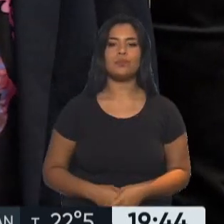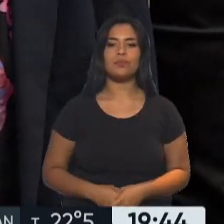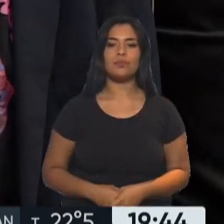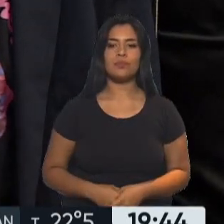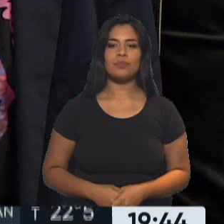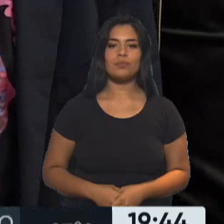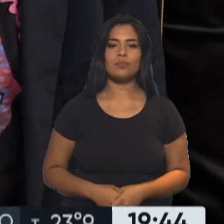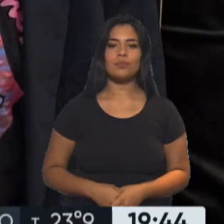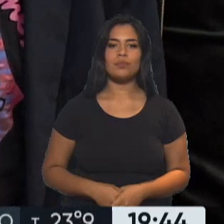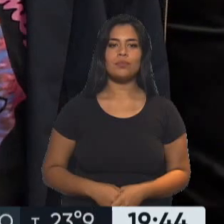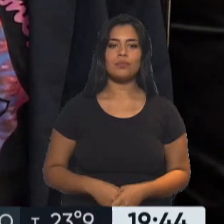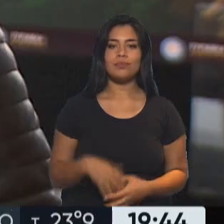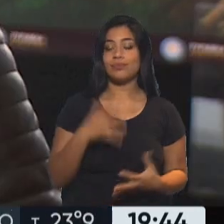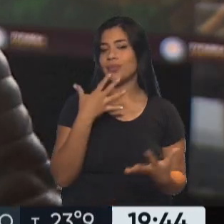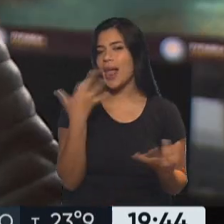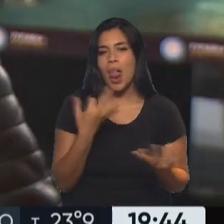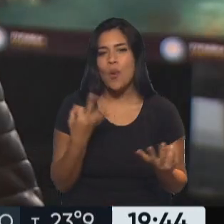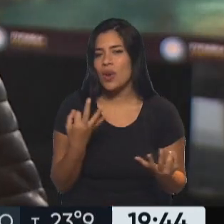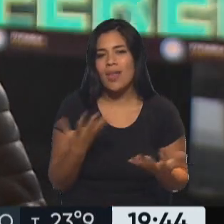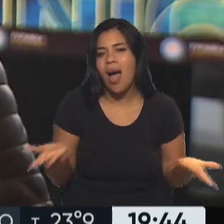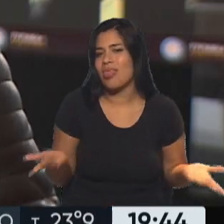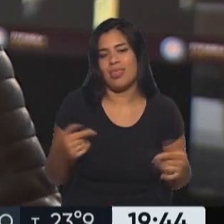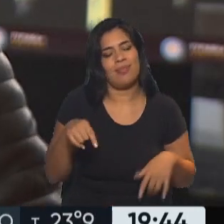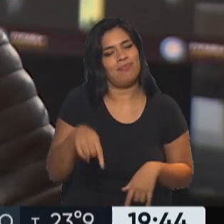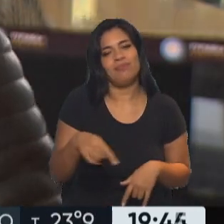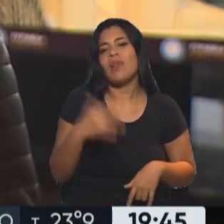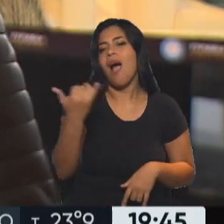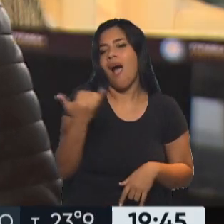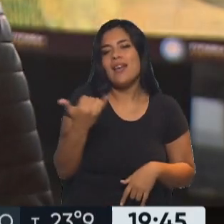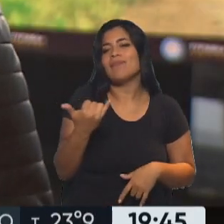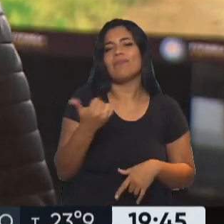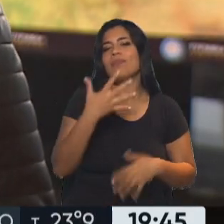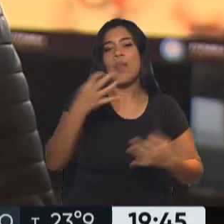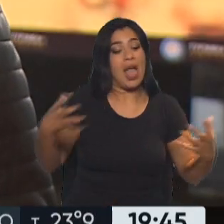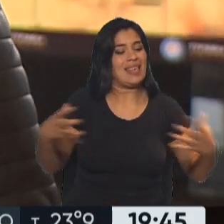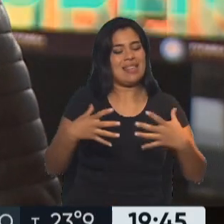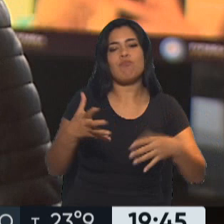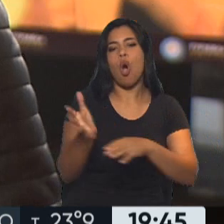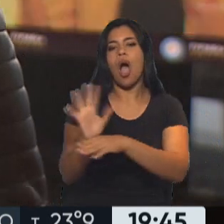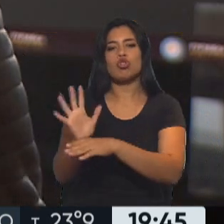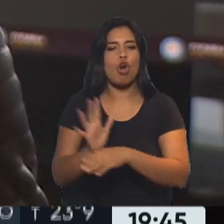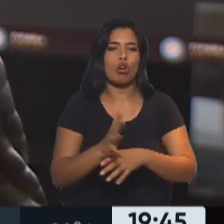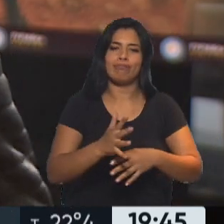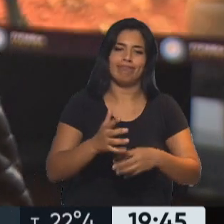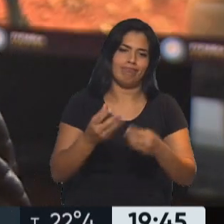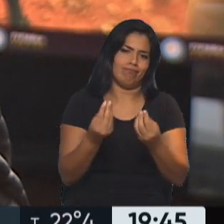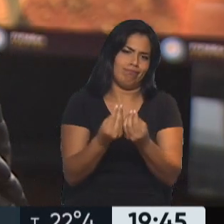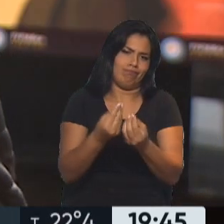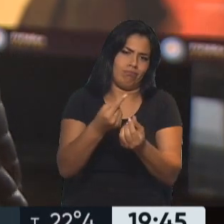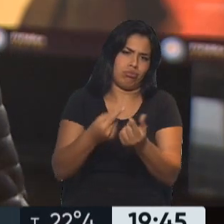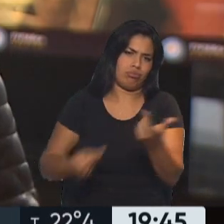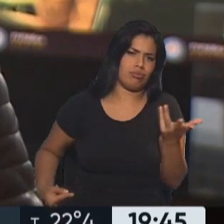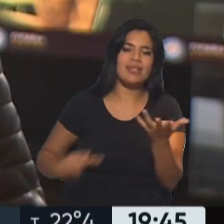Realmente hay actorazos en todos los elencos de los 8 capítulos de 220 que son historias, que nos vamos a sentir